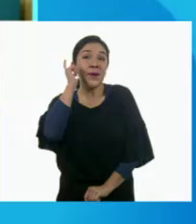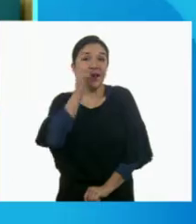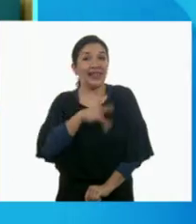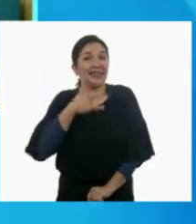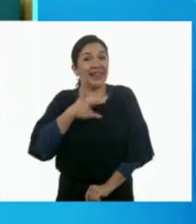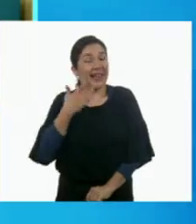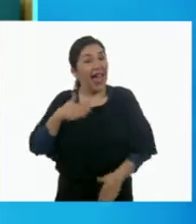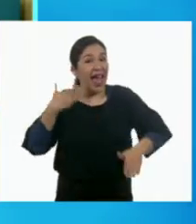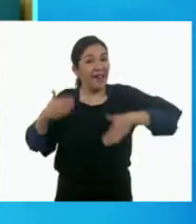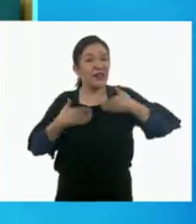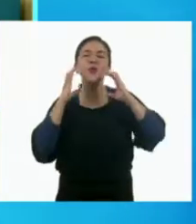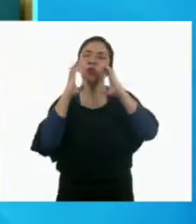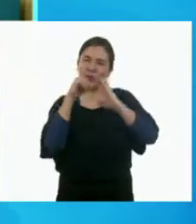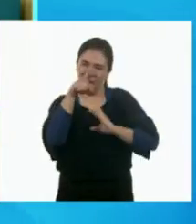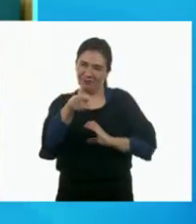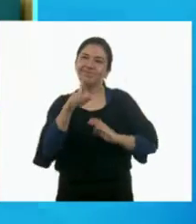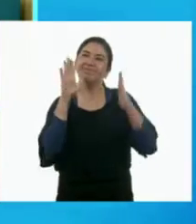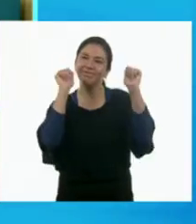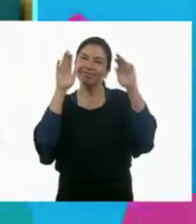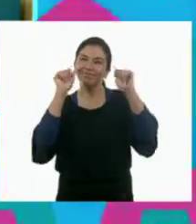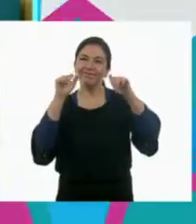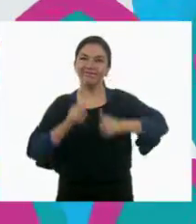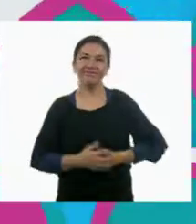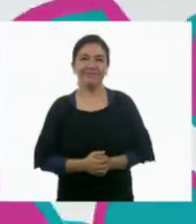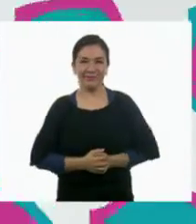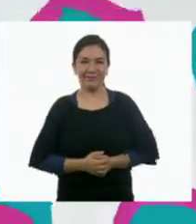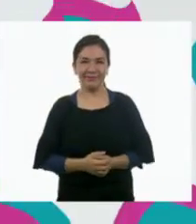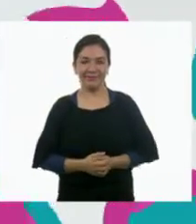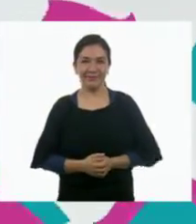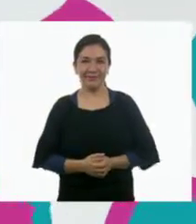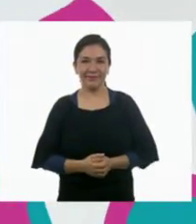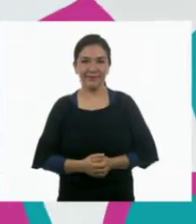hayas divertido. Cuídate mucho. Adiós.